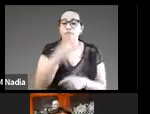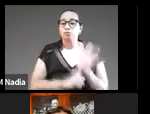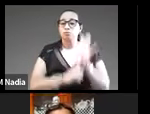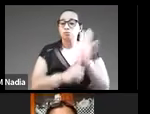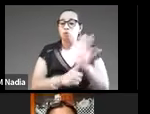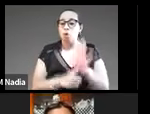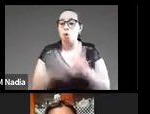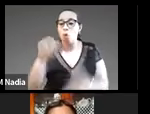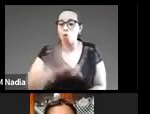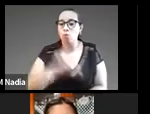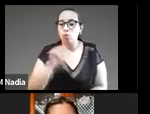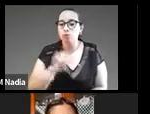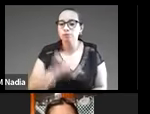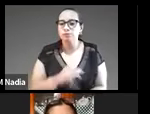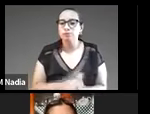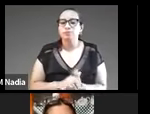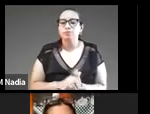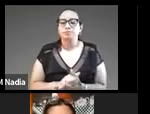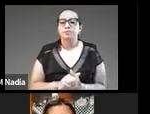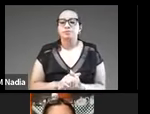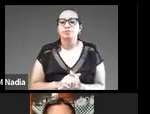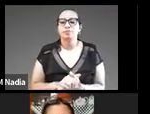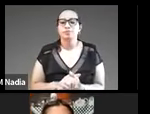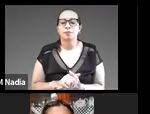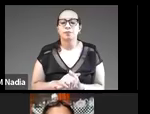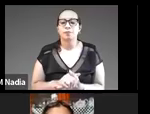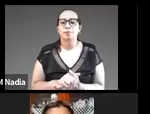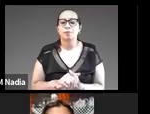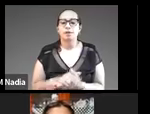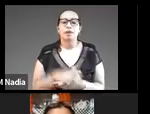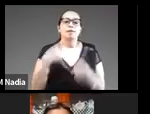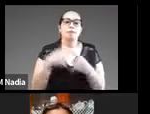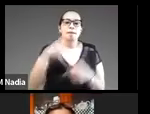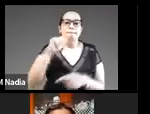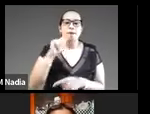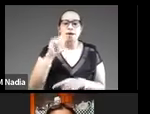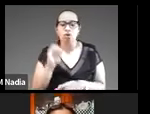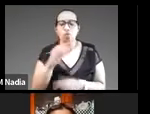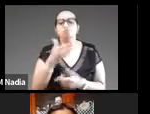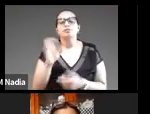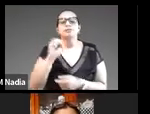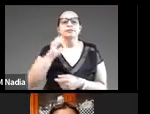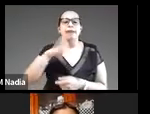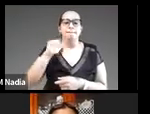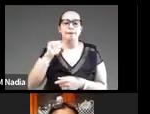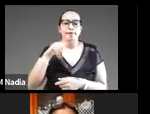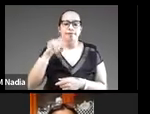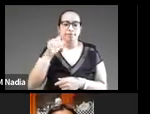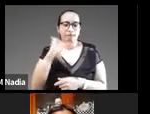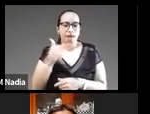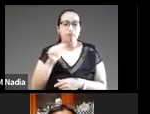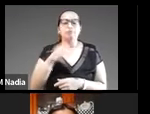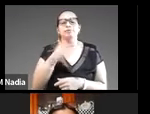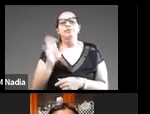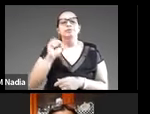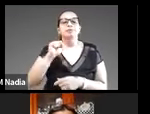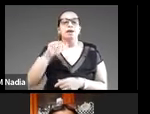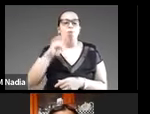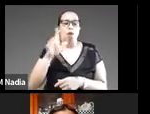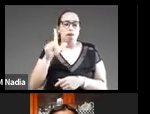de hoy, aquí, por Pato, Samantha y Samuel, sean